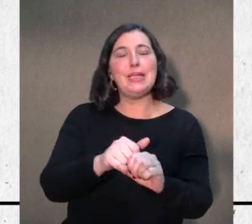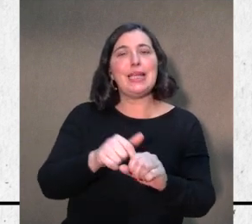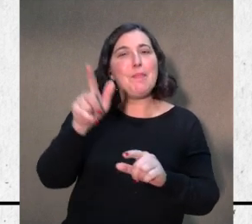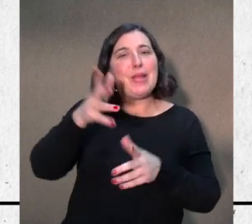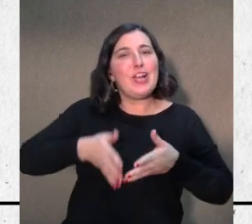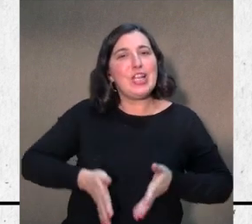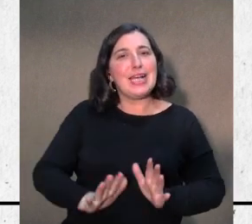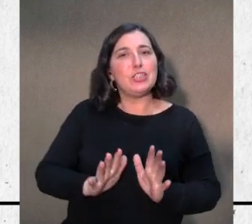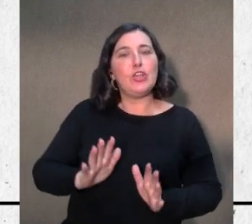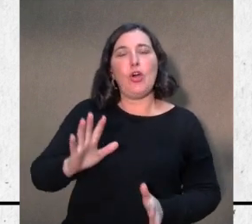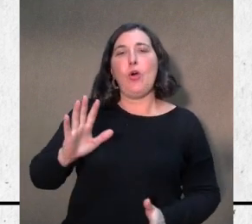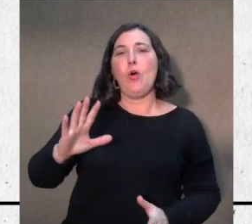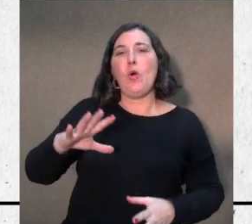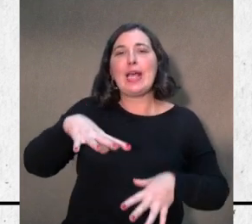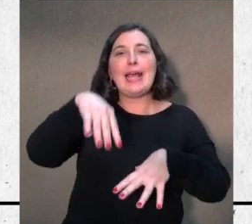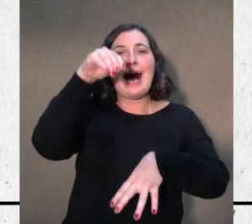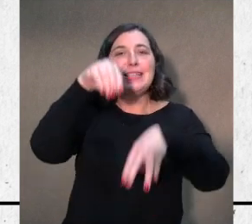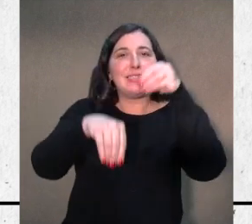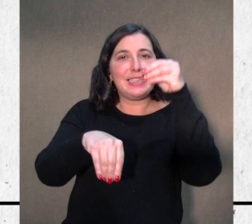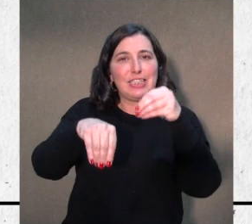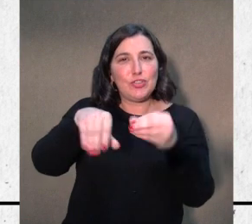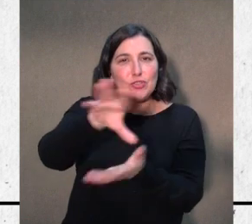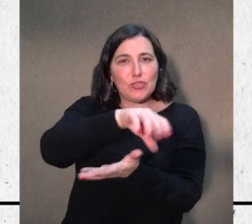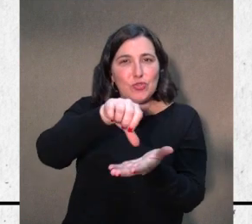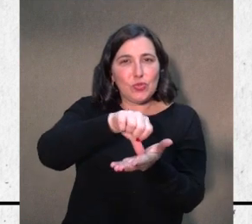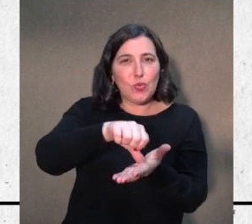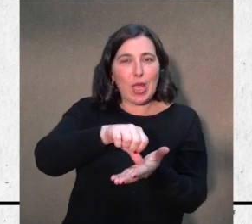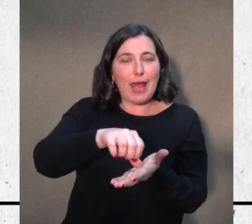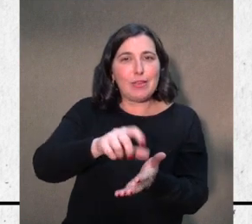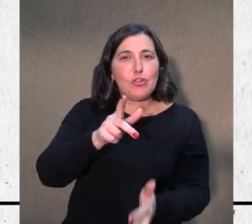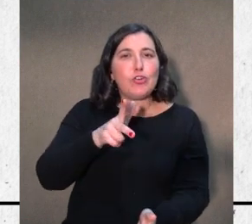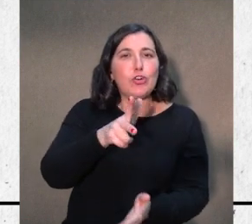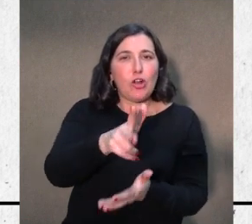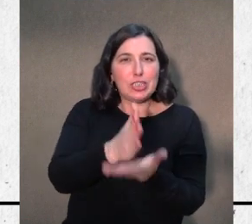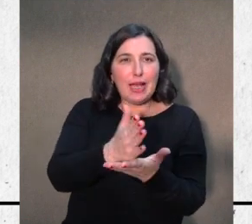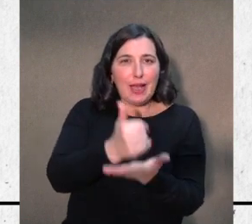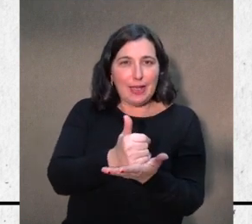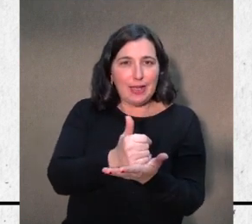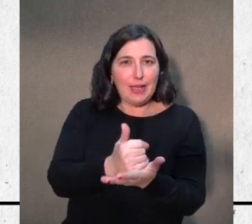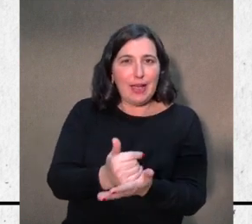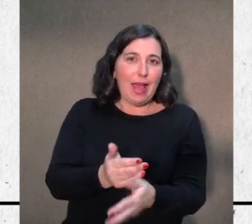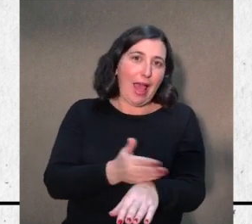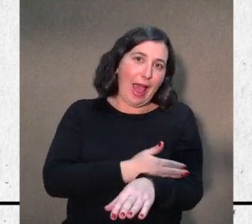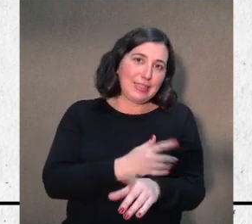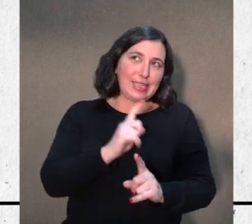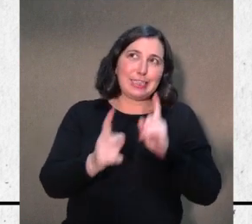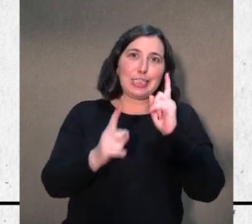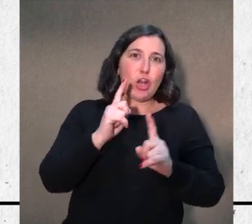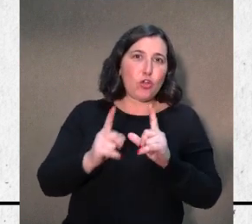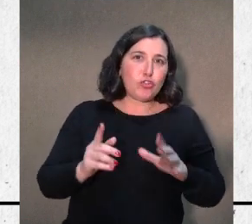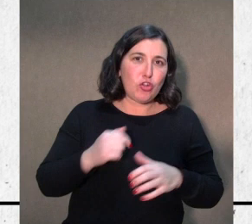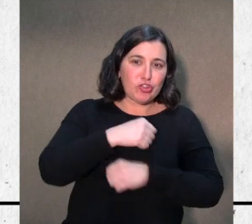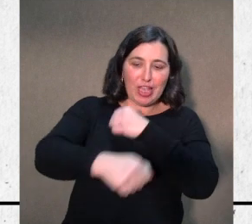banda de Castillos, luego falló su padre y a los 12 se vinieron para Montevideo. Y después, bueno,